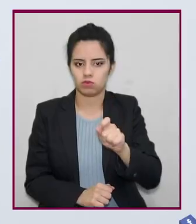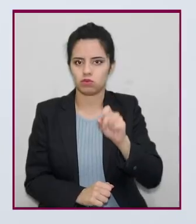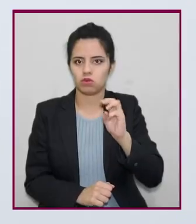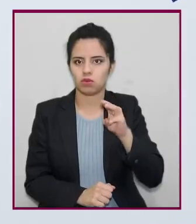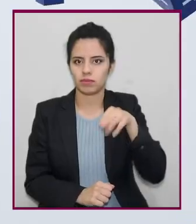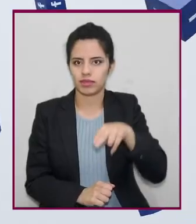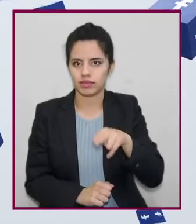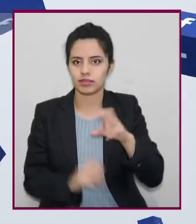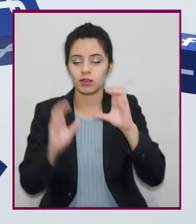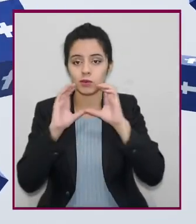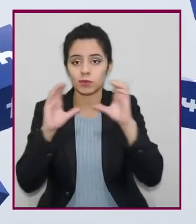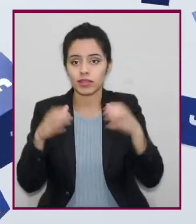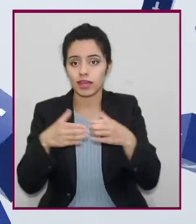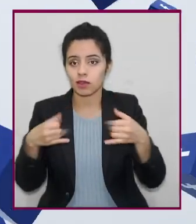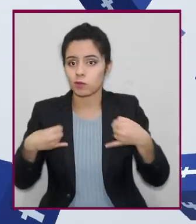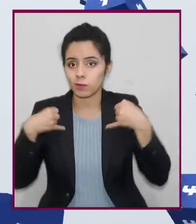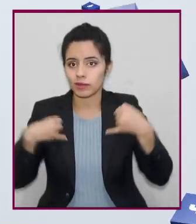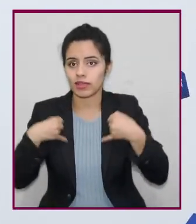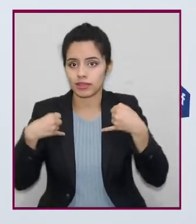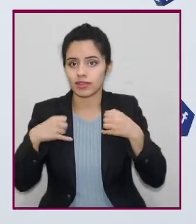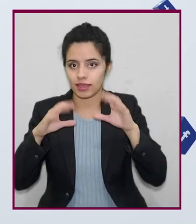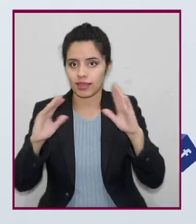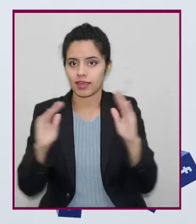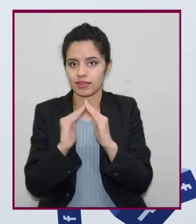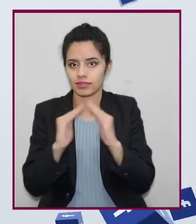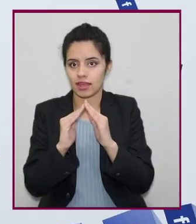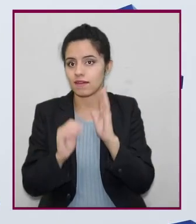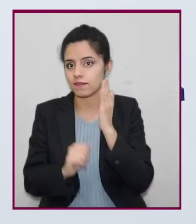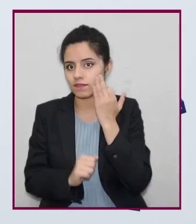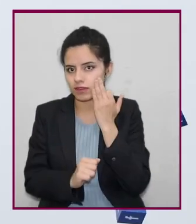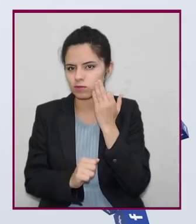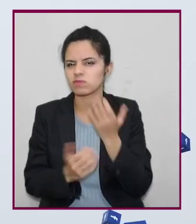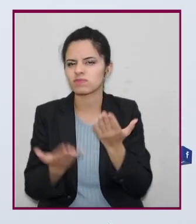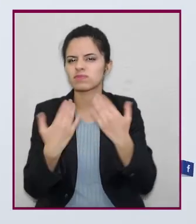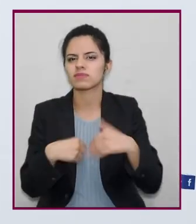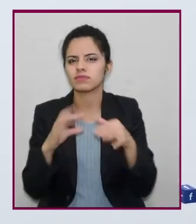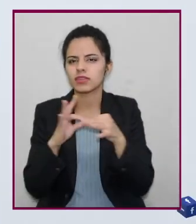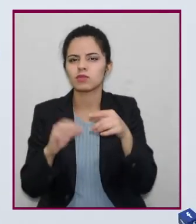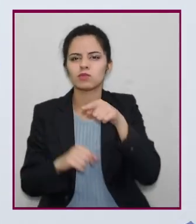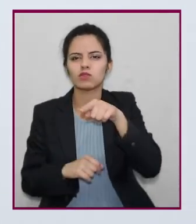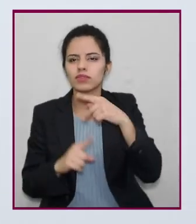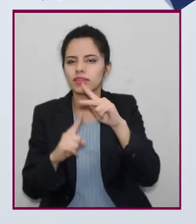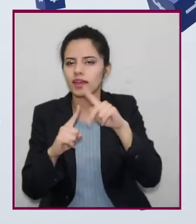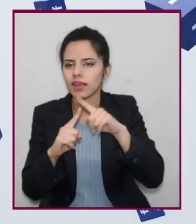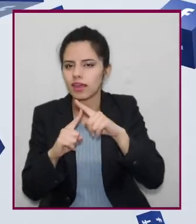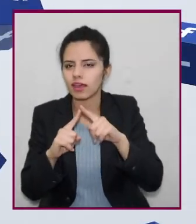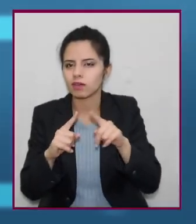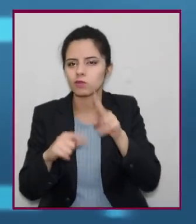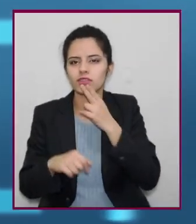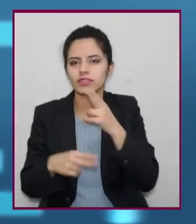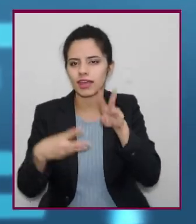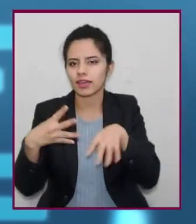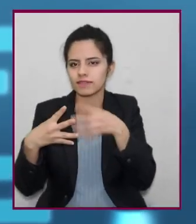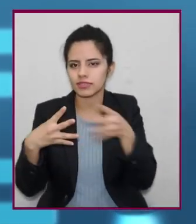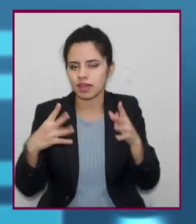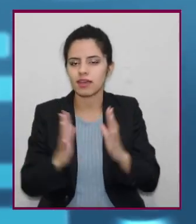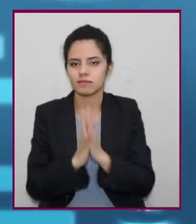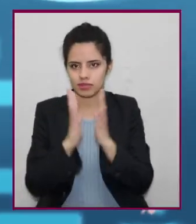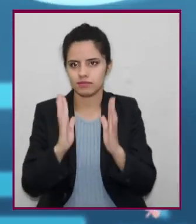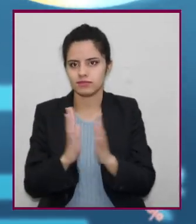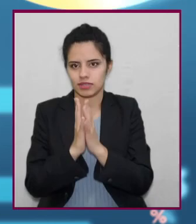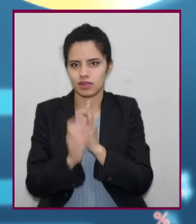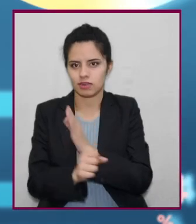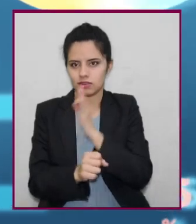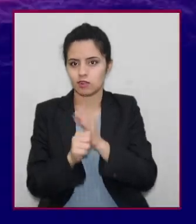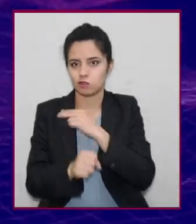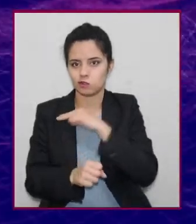jovenesencasa.cep.gov.mx. Únanse a la comunidad de Jóvenes en Casa en Facebook y cuéntenos para qué tareas utilizan ustedes las hojas de cálculo. Y participen con